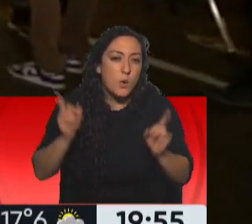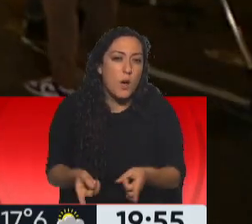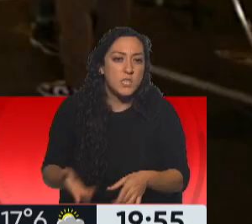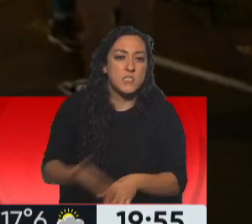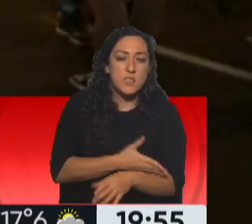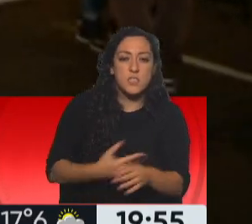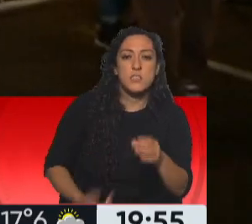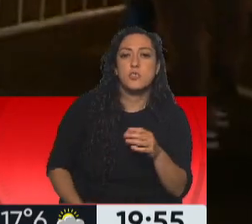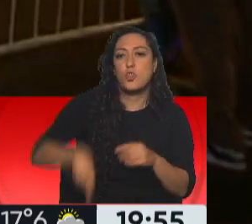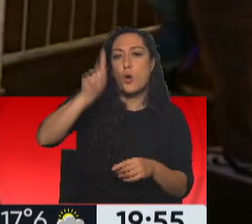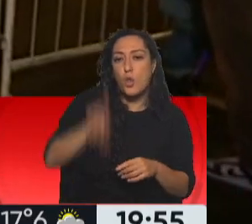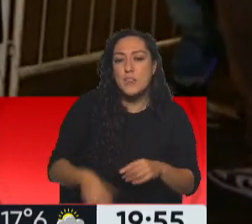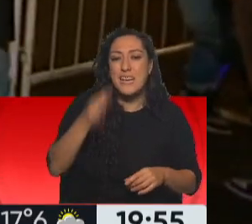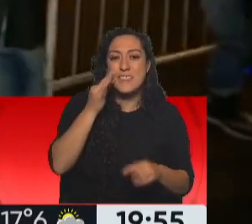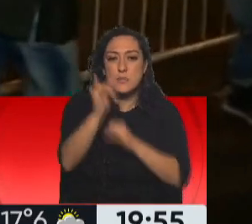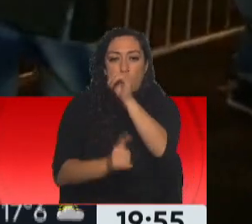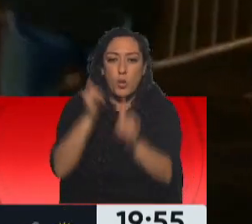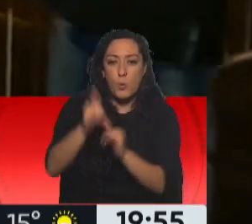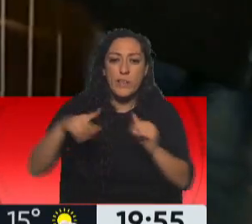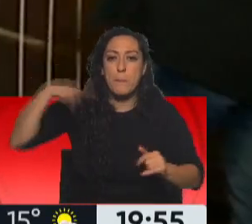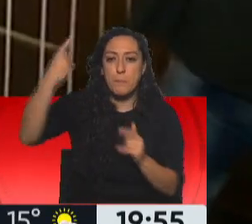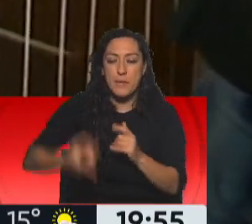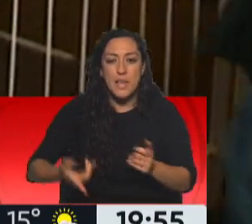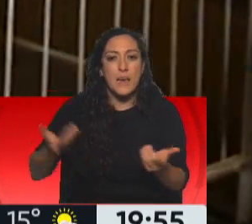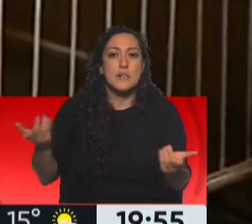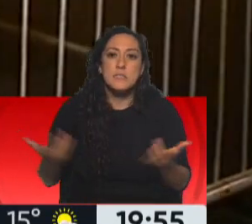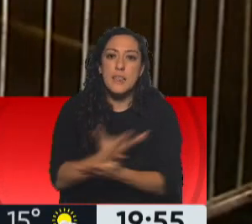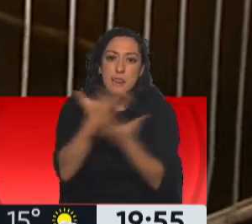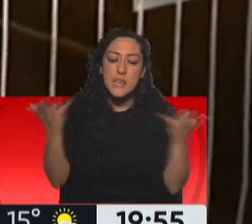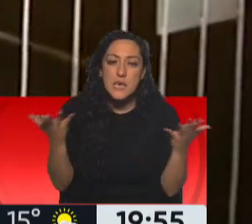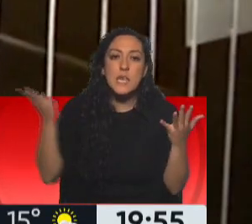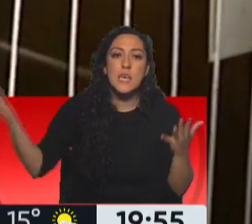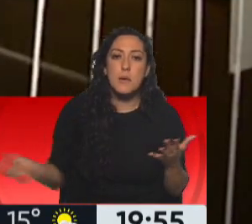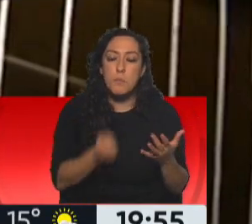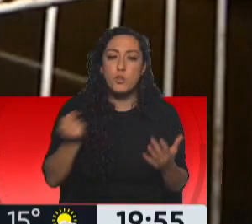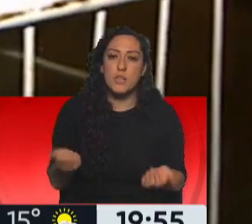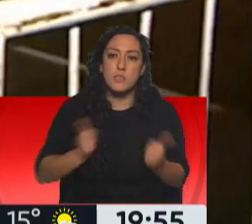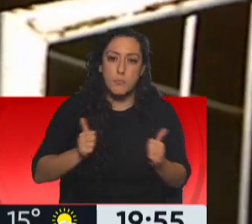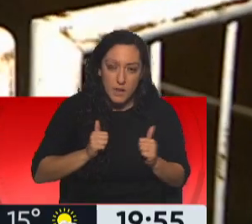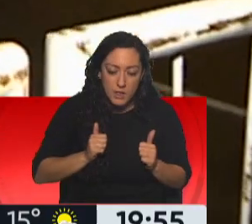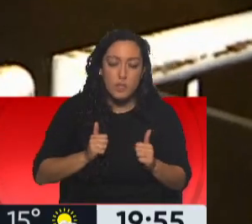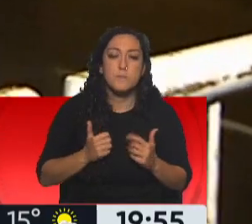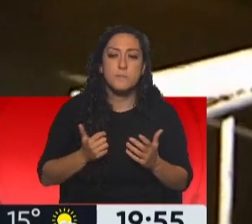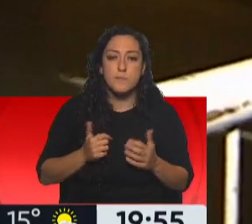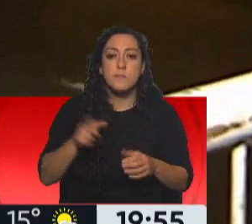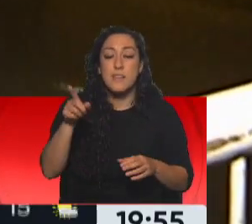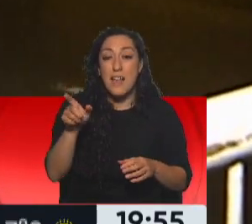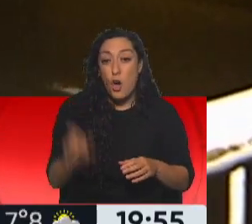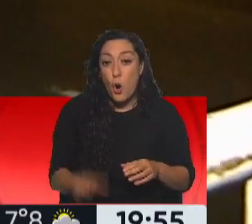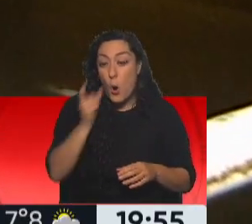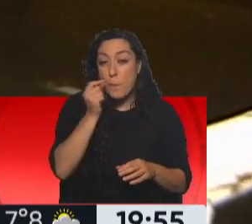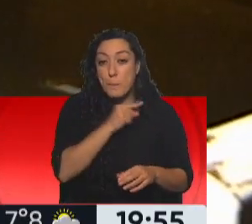estuvo durante toda la jornada dando testimonio y que mañana, bueno, se espera un día muy arduo. Él estaba terminando ya